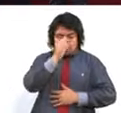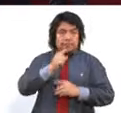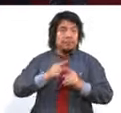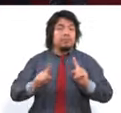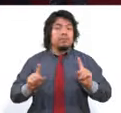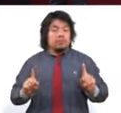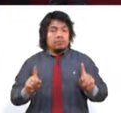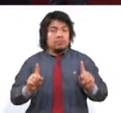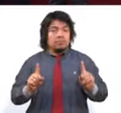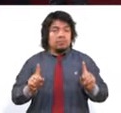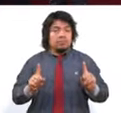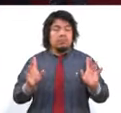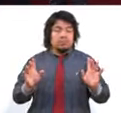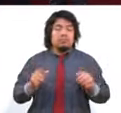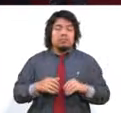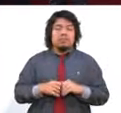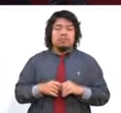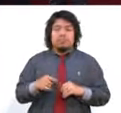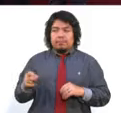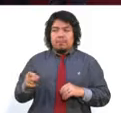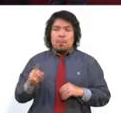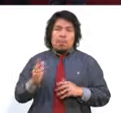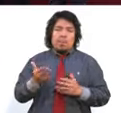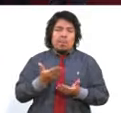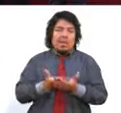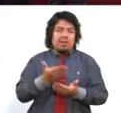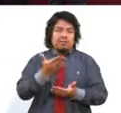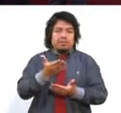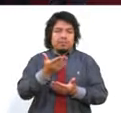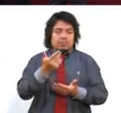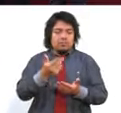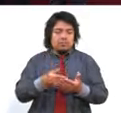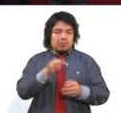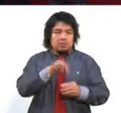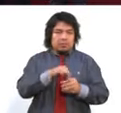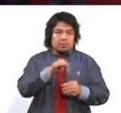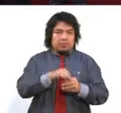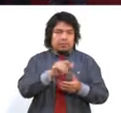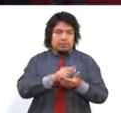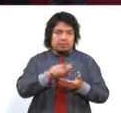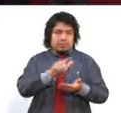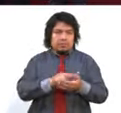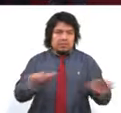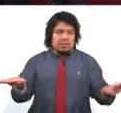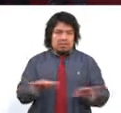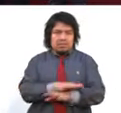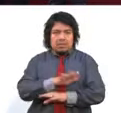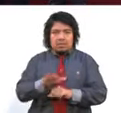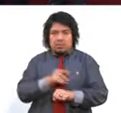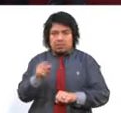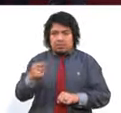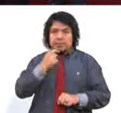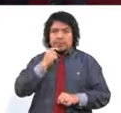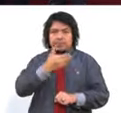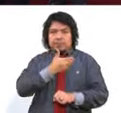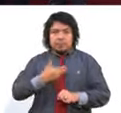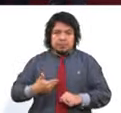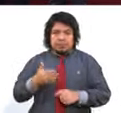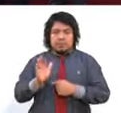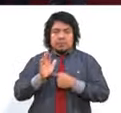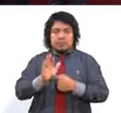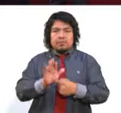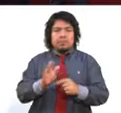caso. La propuesta de reforma electoral que ha presentado el presidente de la República lo que